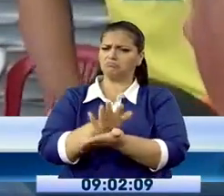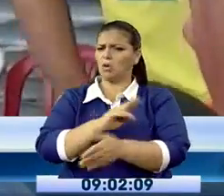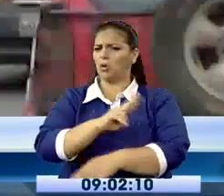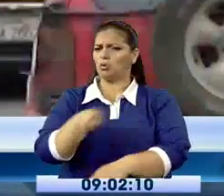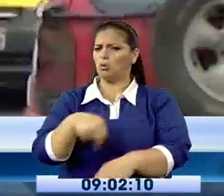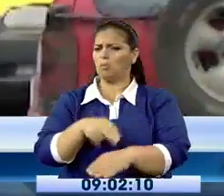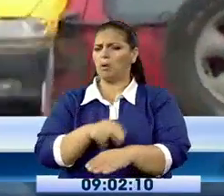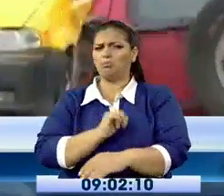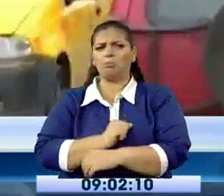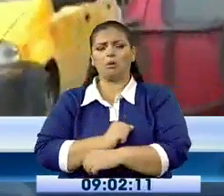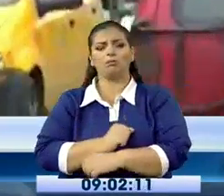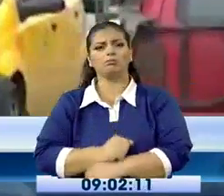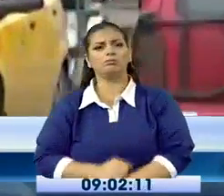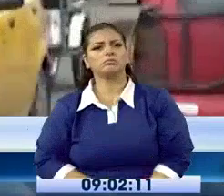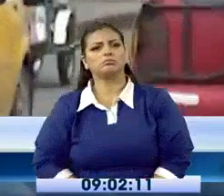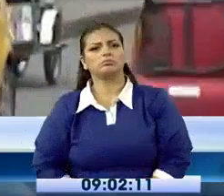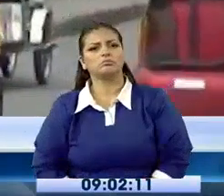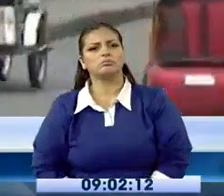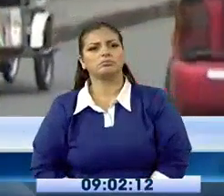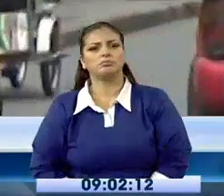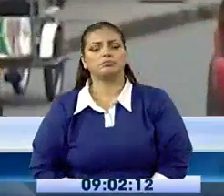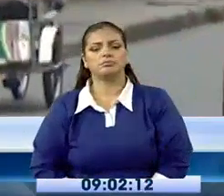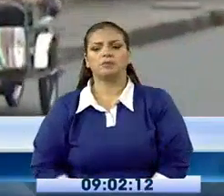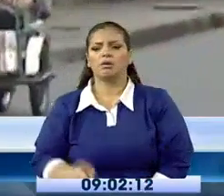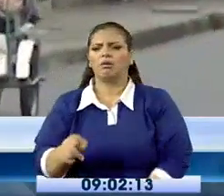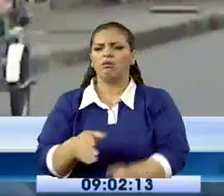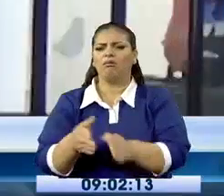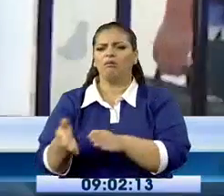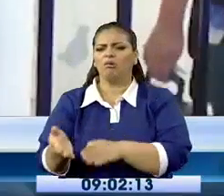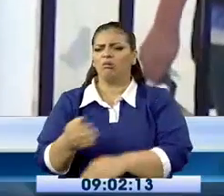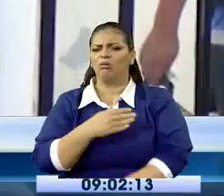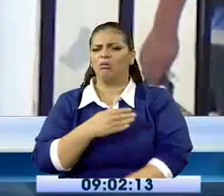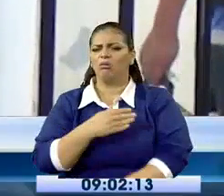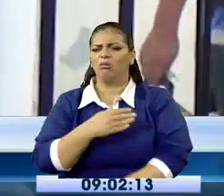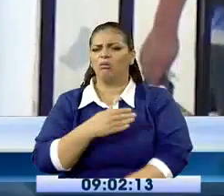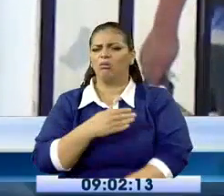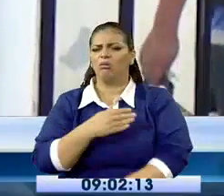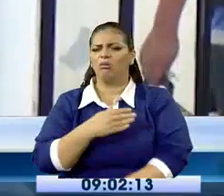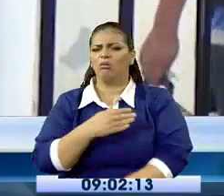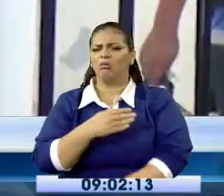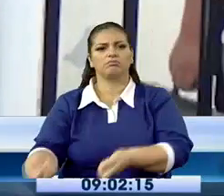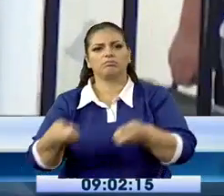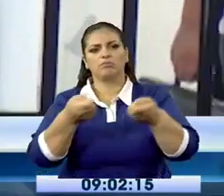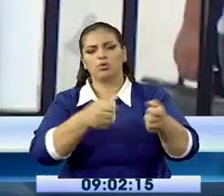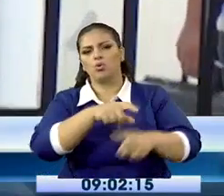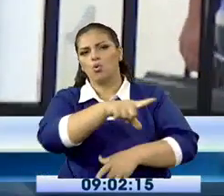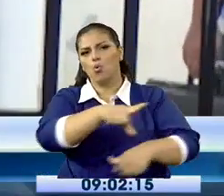persona. A la morgue de la ciudad fue llevado el cuerpo del adulto mayor para los trámites de ley